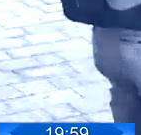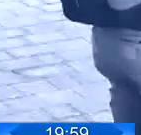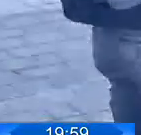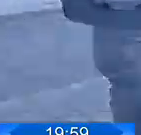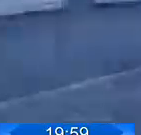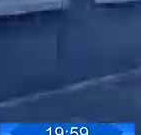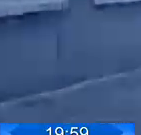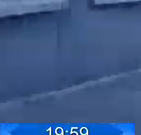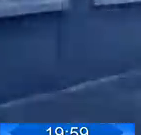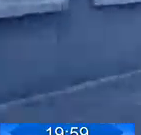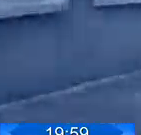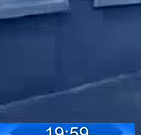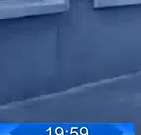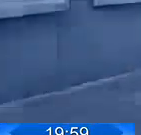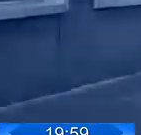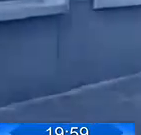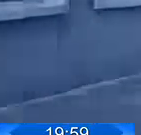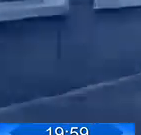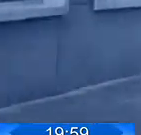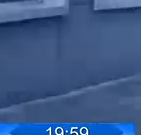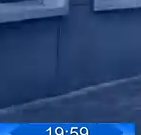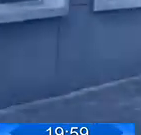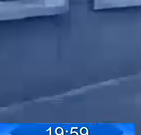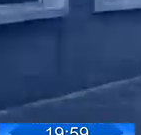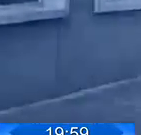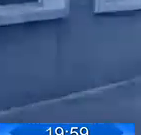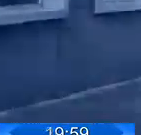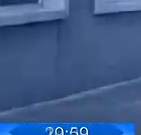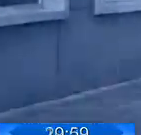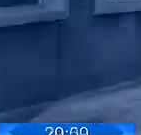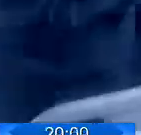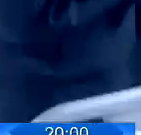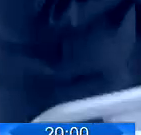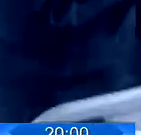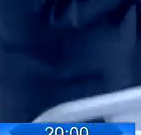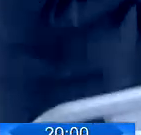que el dolor no me sea indiferente,